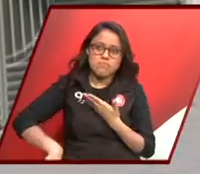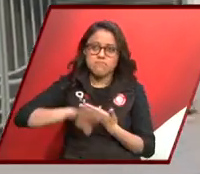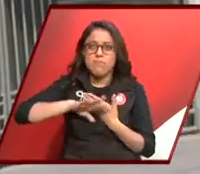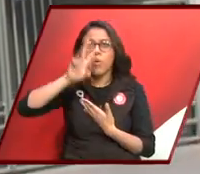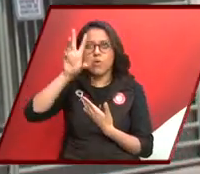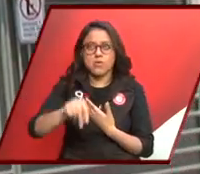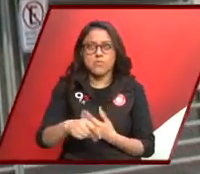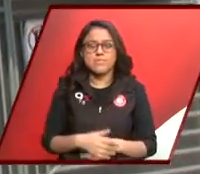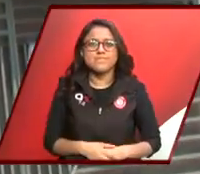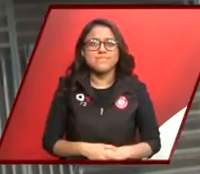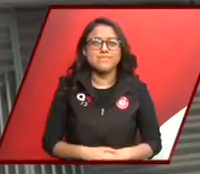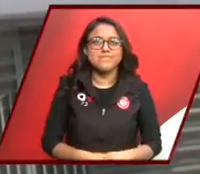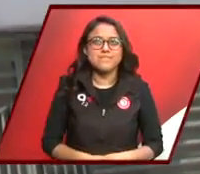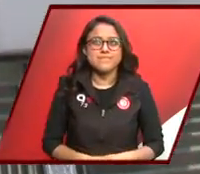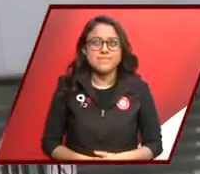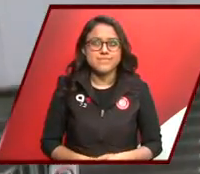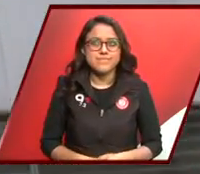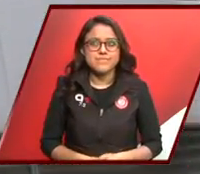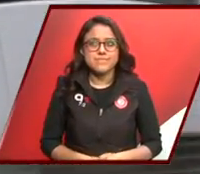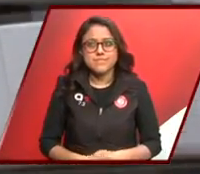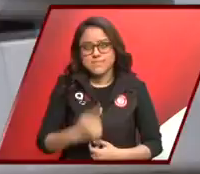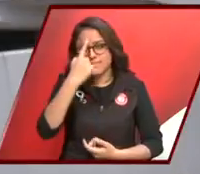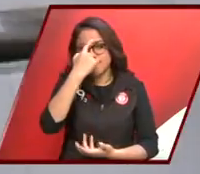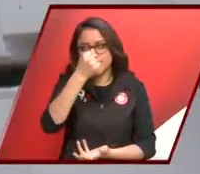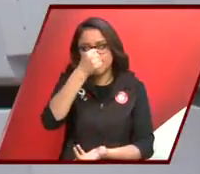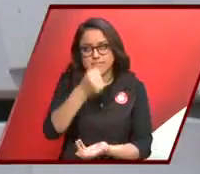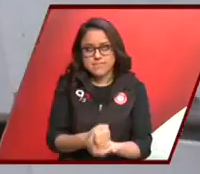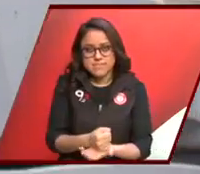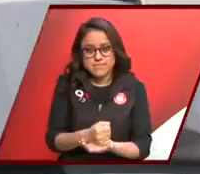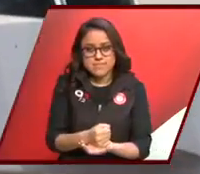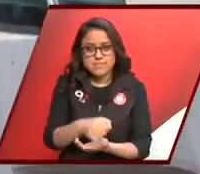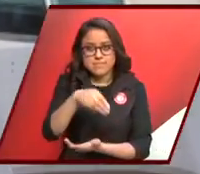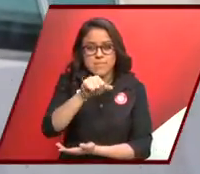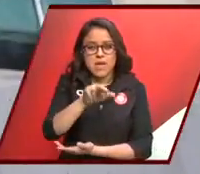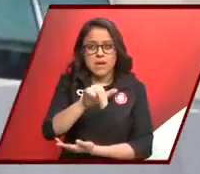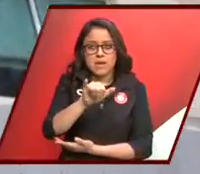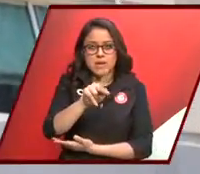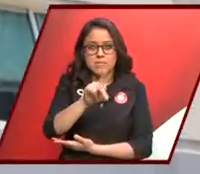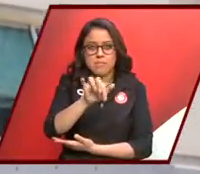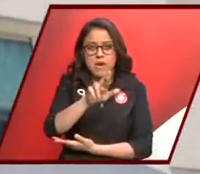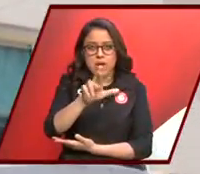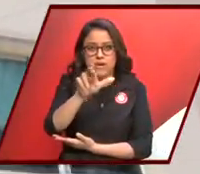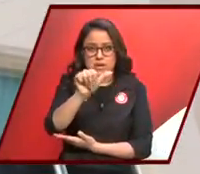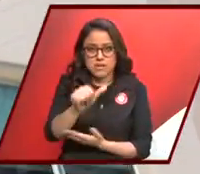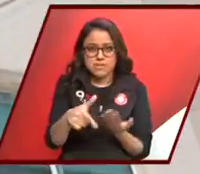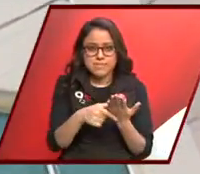hogares. Para quien corresponda, Mariana Iparrea.